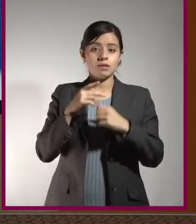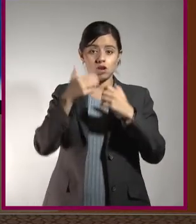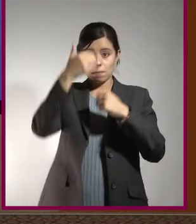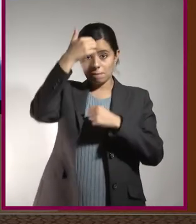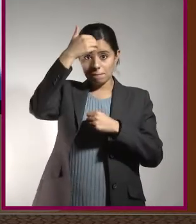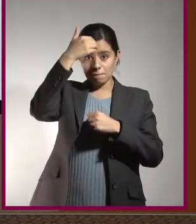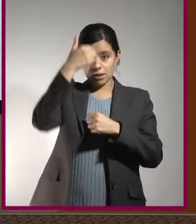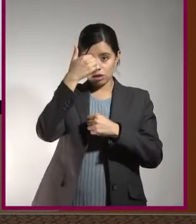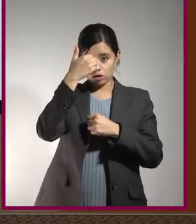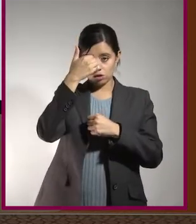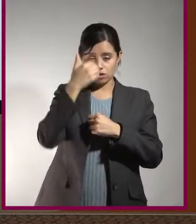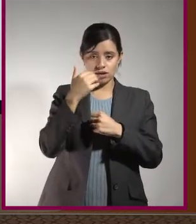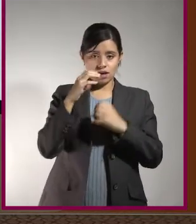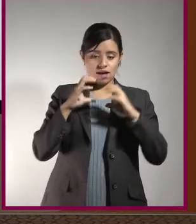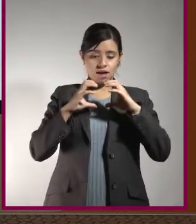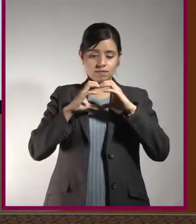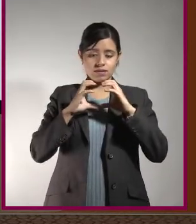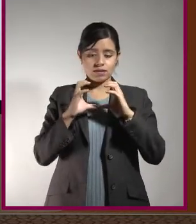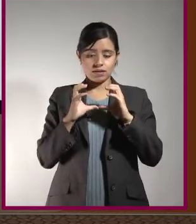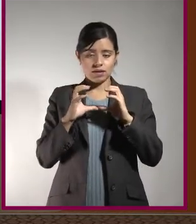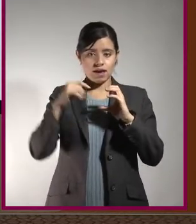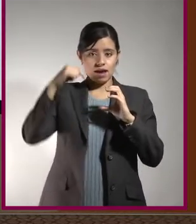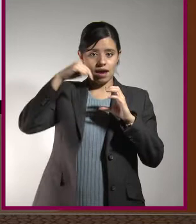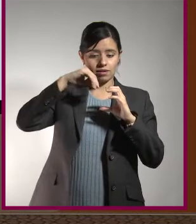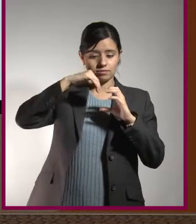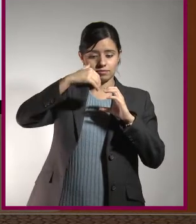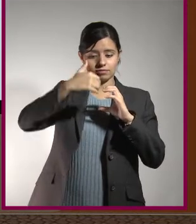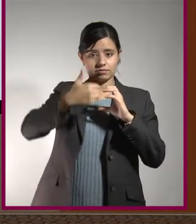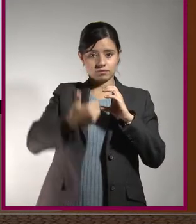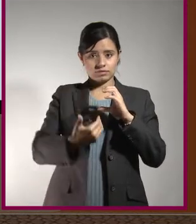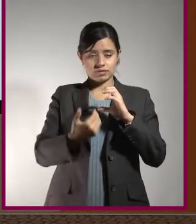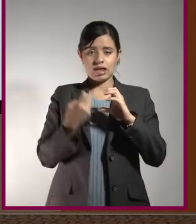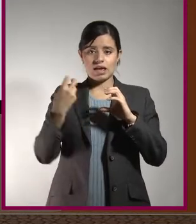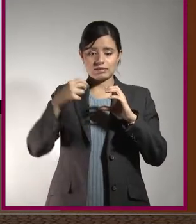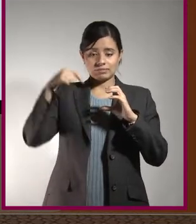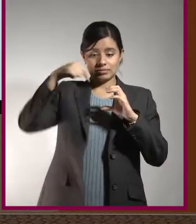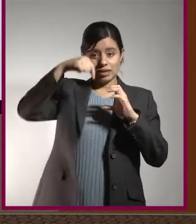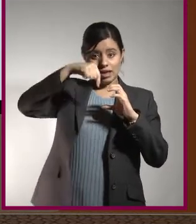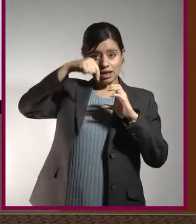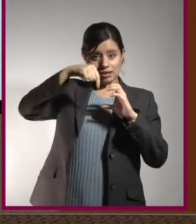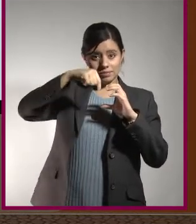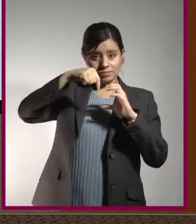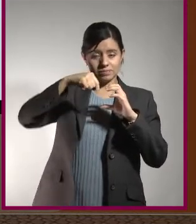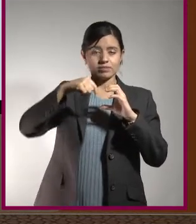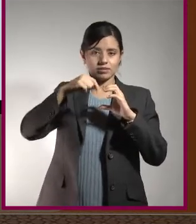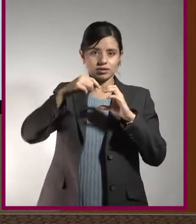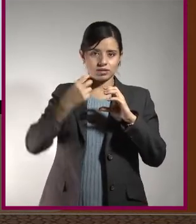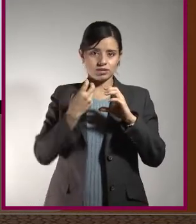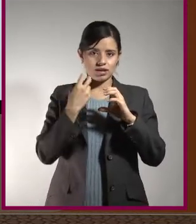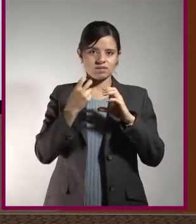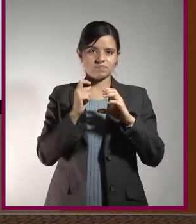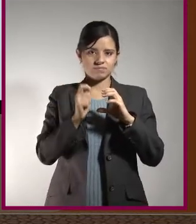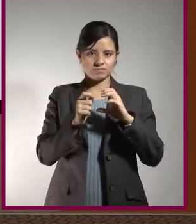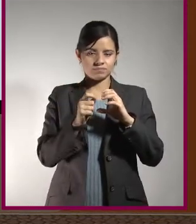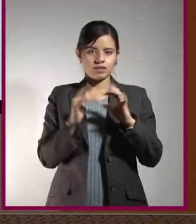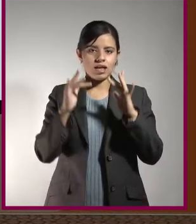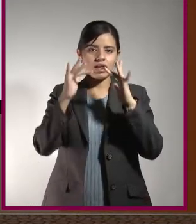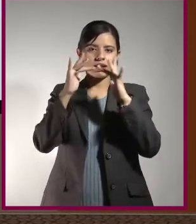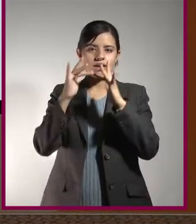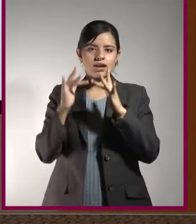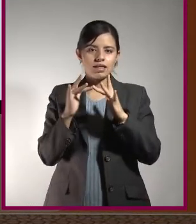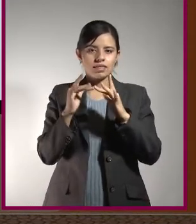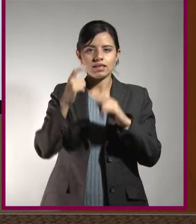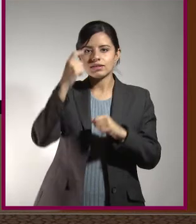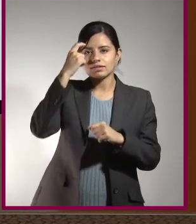de en medio se encuentra una parte de la corteza y ahí es justamente donde se localiza esta región de la